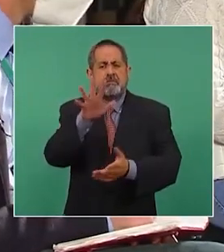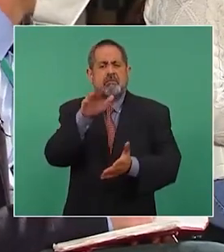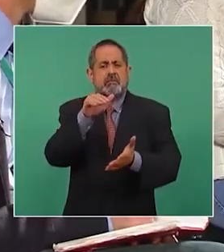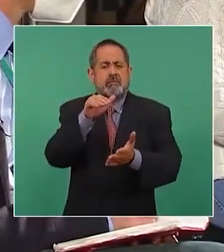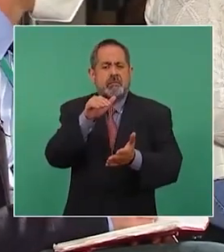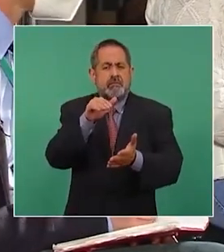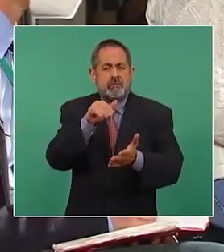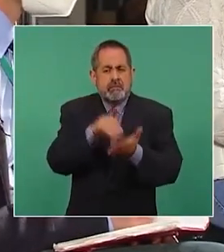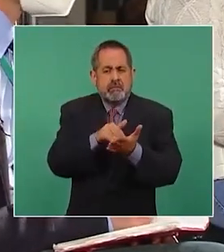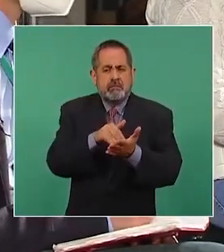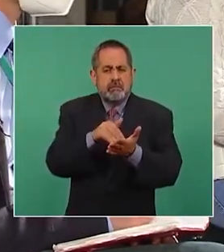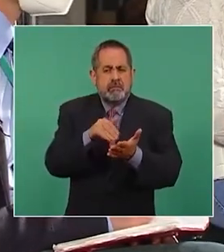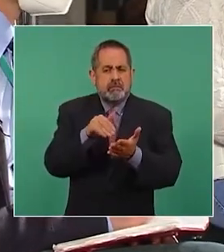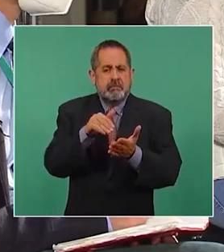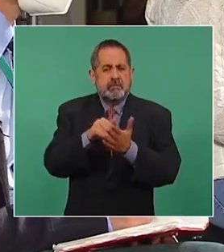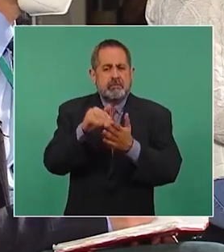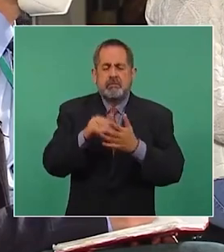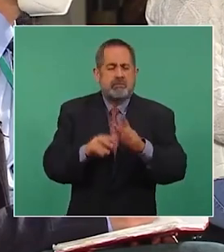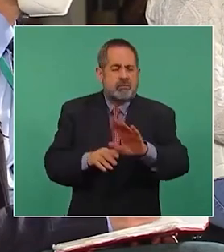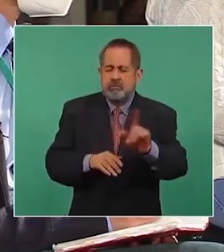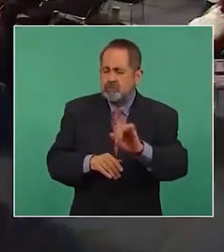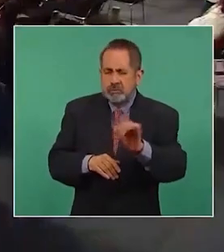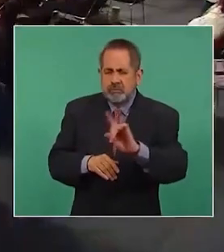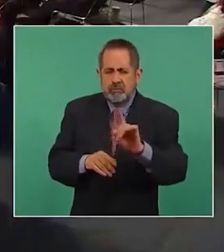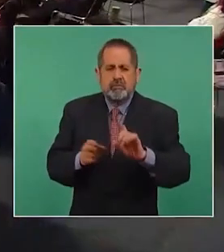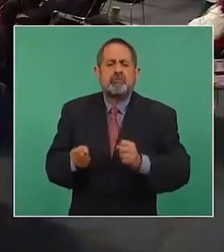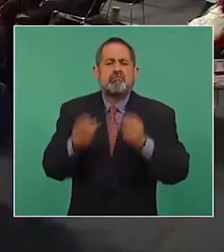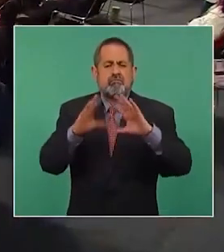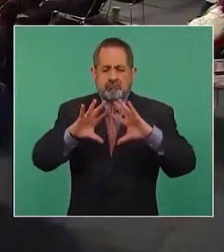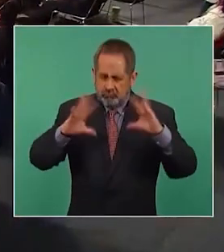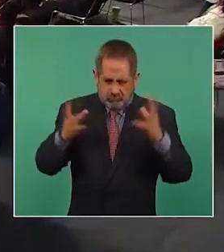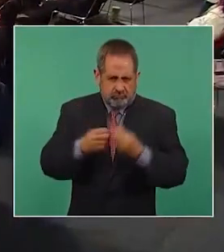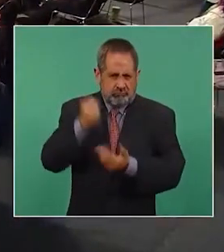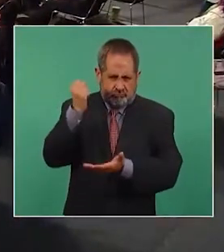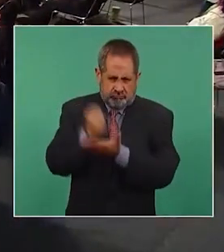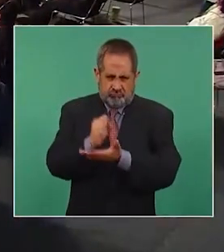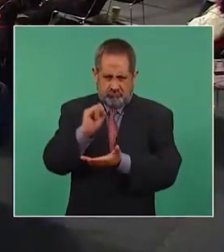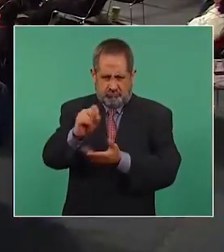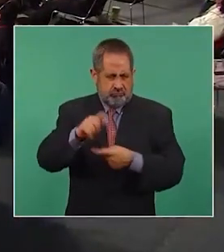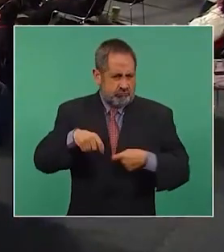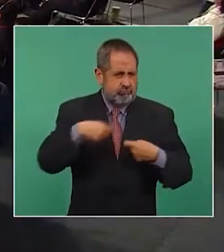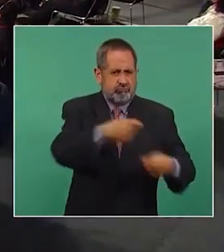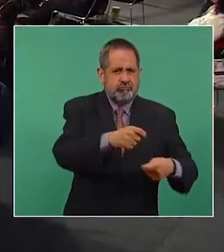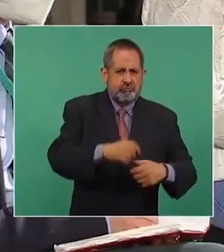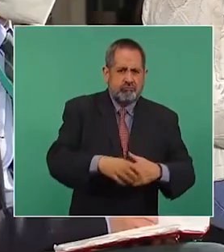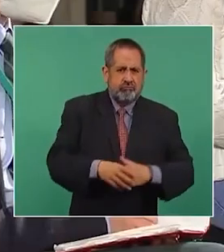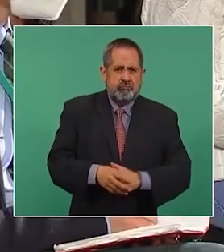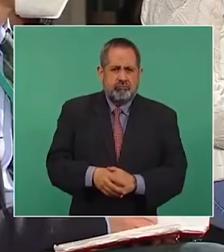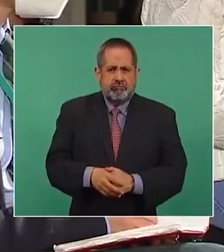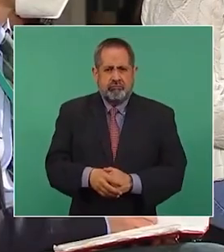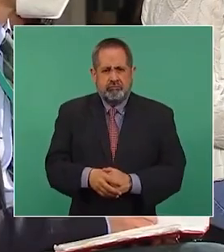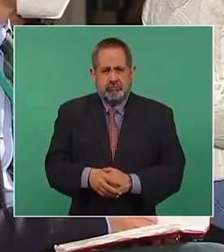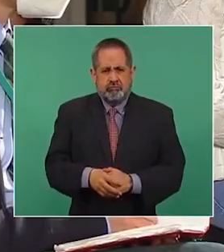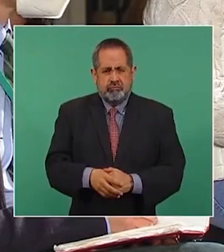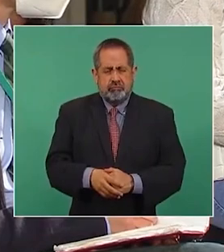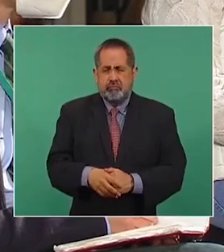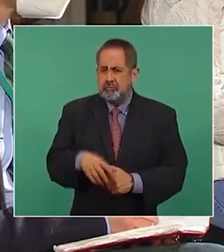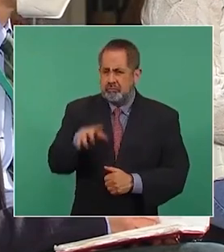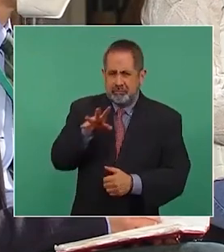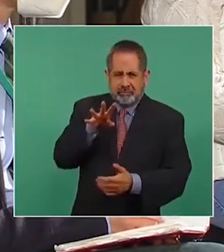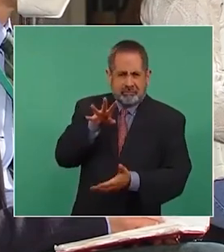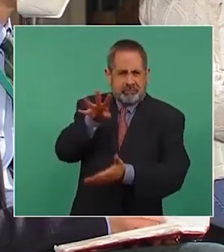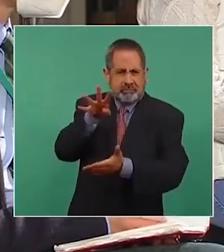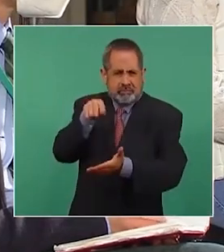5,000 millones, casi 5,000 millones. ¿Son no, cuántos? Pero ¿cuánto es lo autorizado? 19,000 millones. ¿Eh? 19 millones. 19